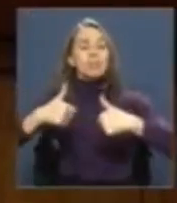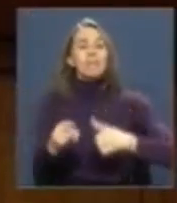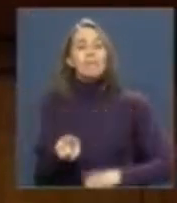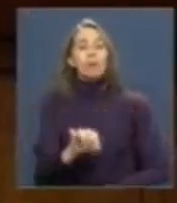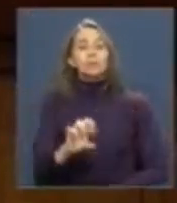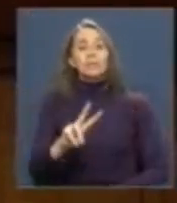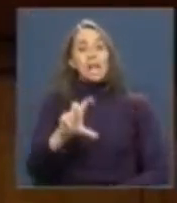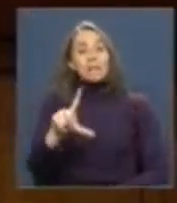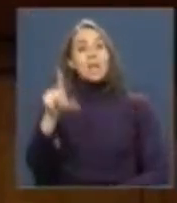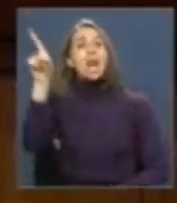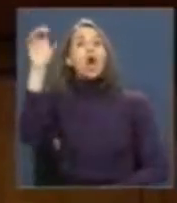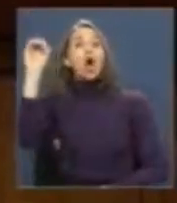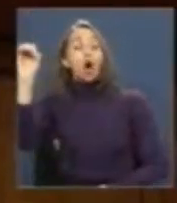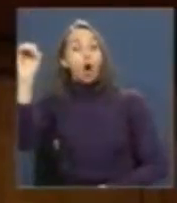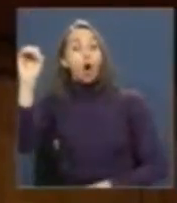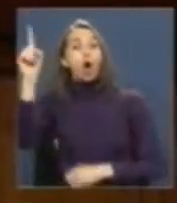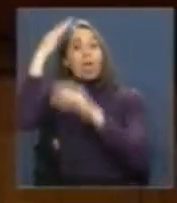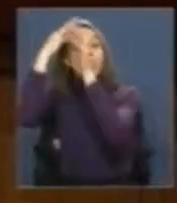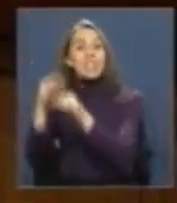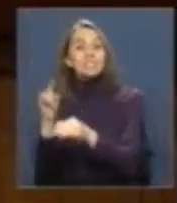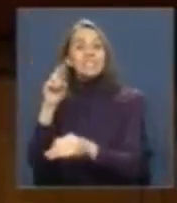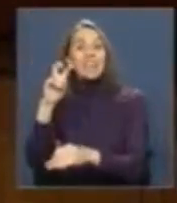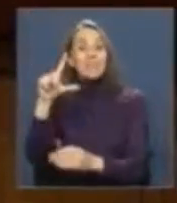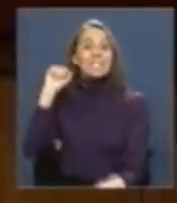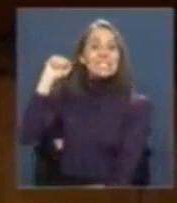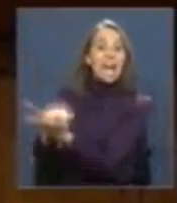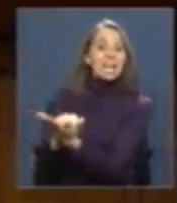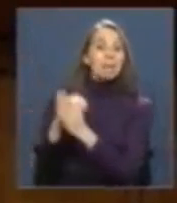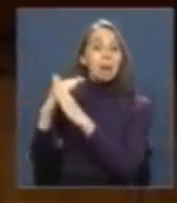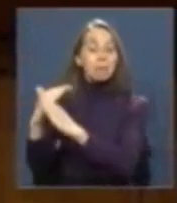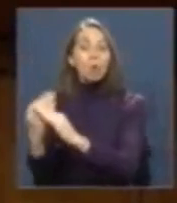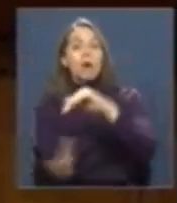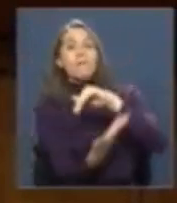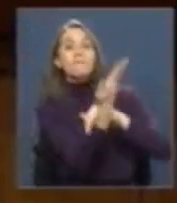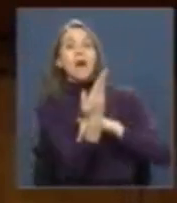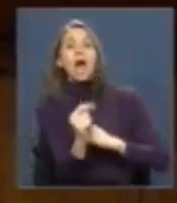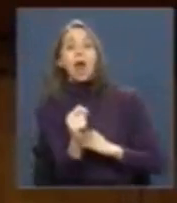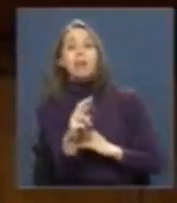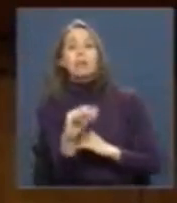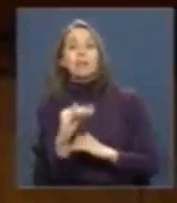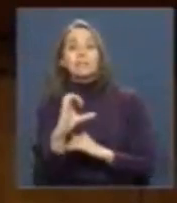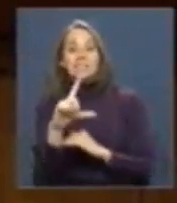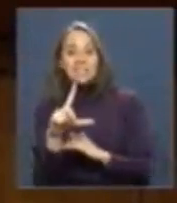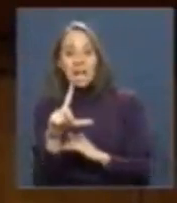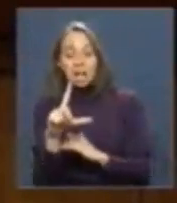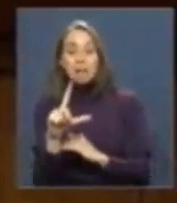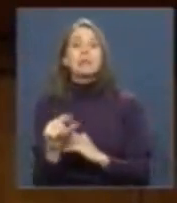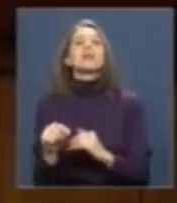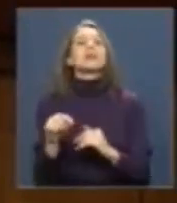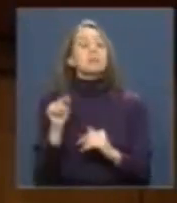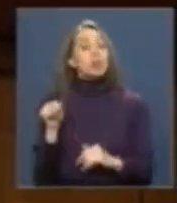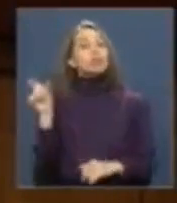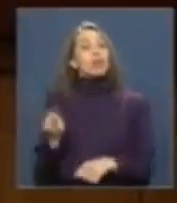si se impugna su resolución el tribunal calificador de elecciones ante ello expresa